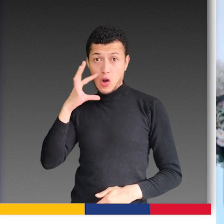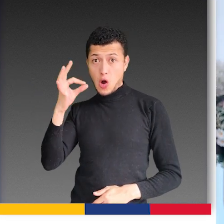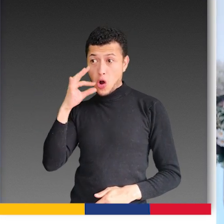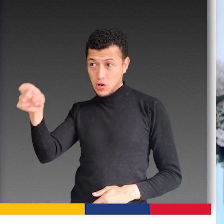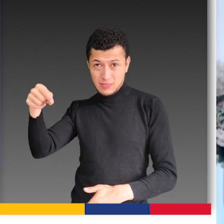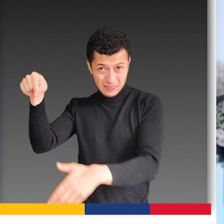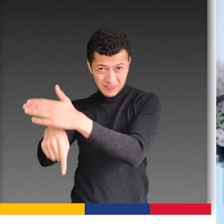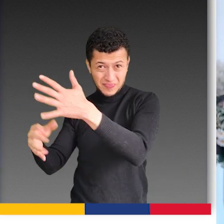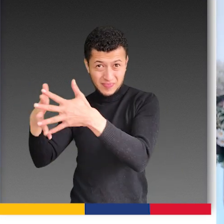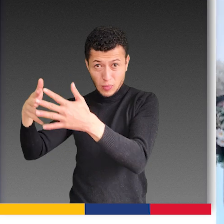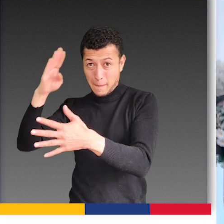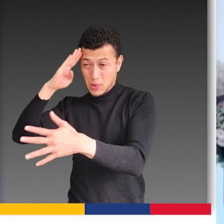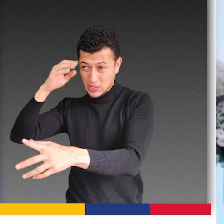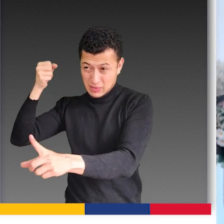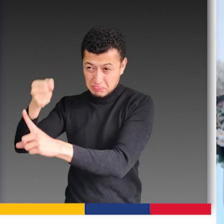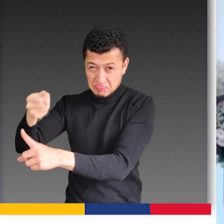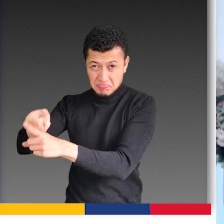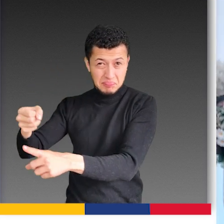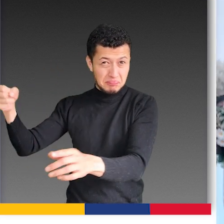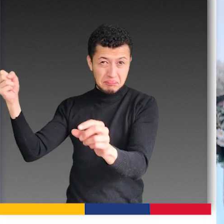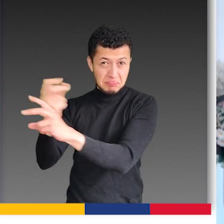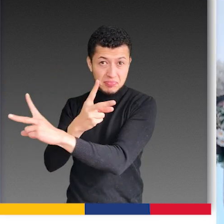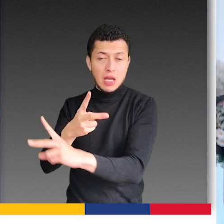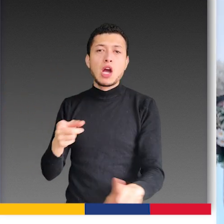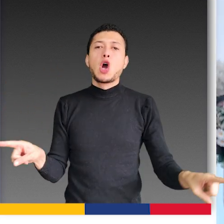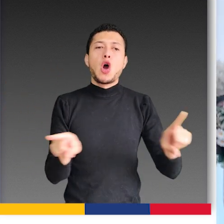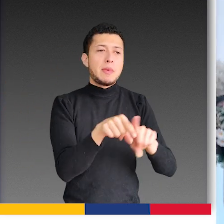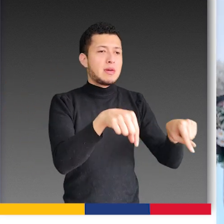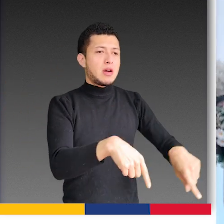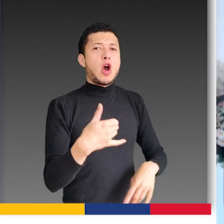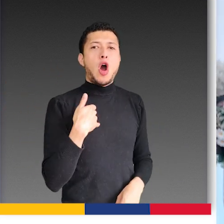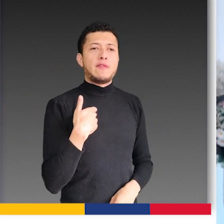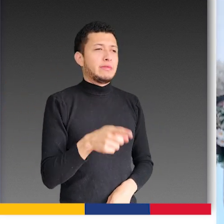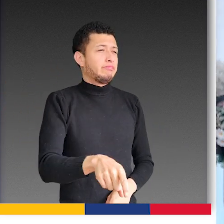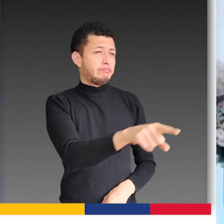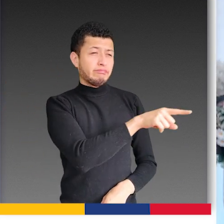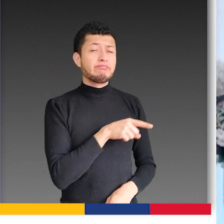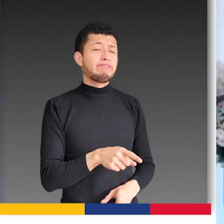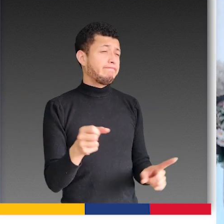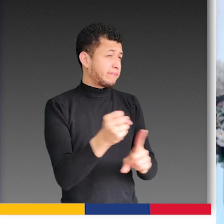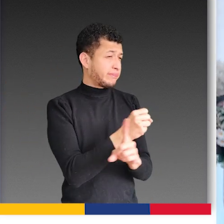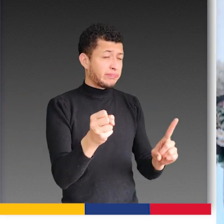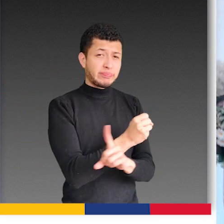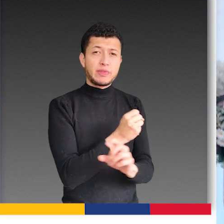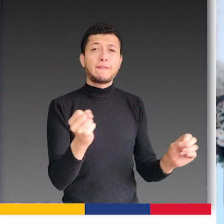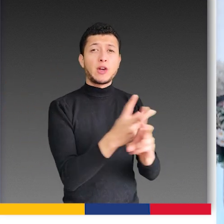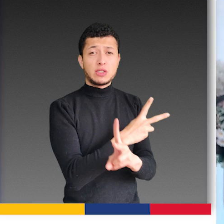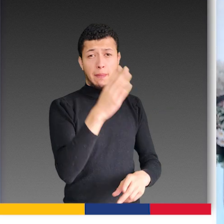Unidos. Una violencia policial que violenta nuestra juventud.